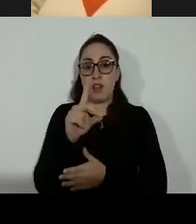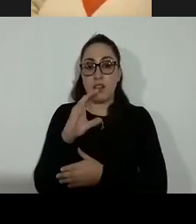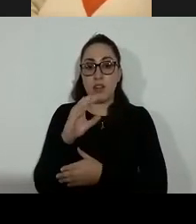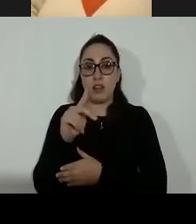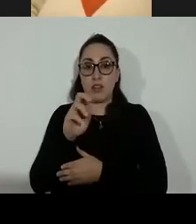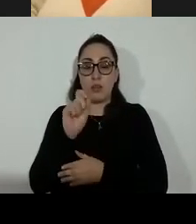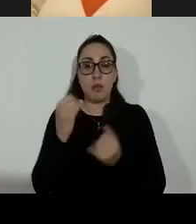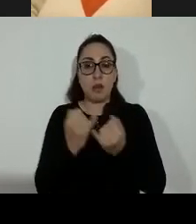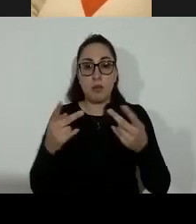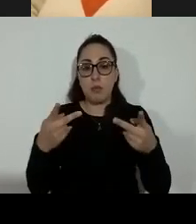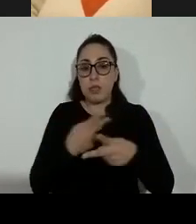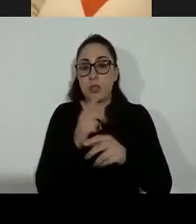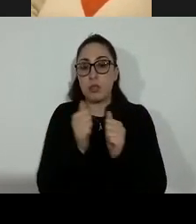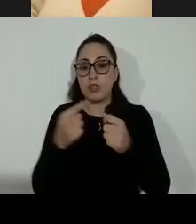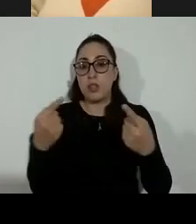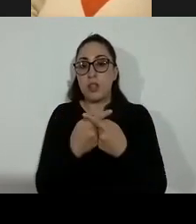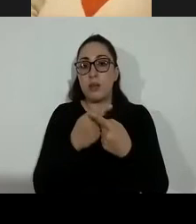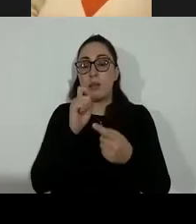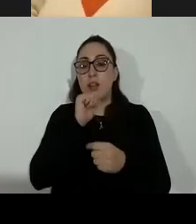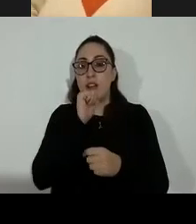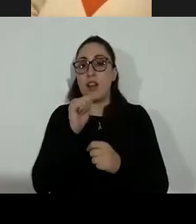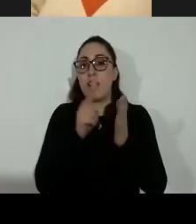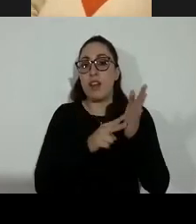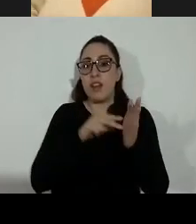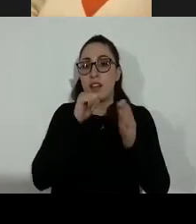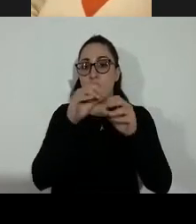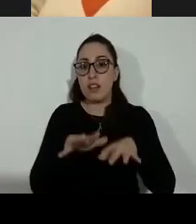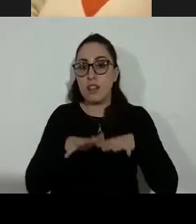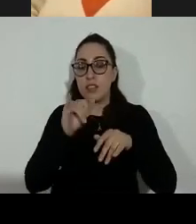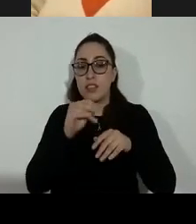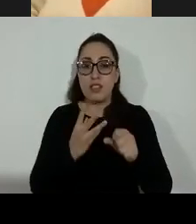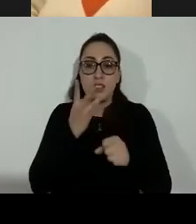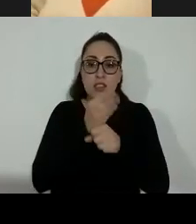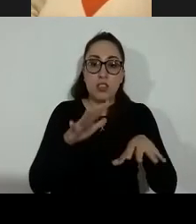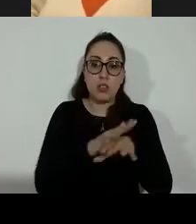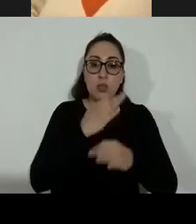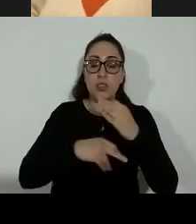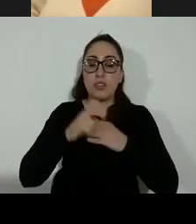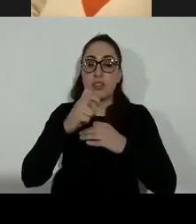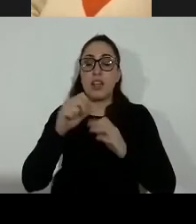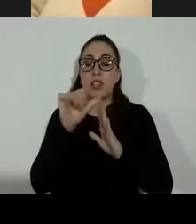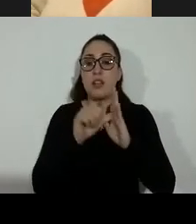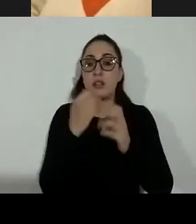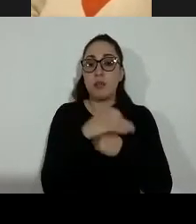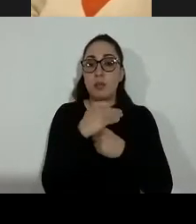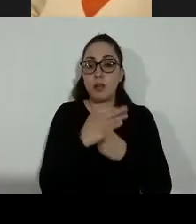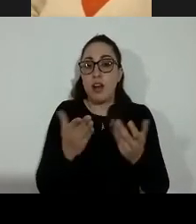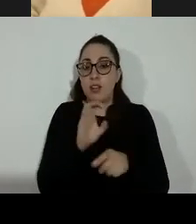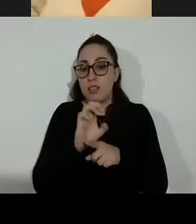esta hipótesis y no hubiéramos podido reformar en el Pleno el agregarle los transitorios para que pudiera ser publicado. Entonces, sí se